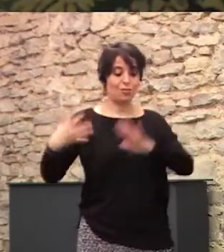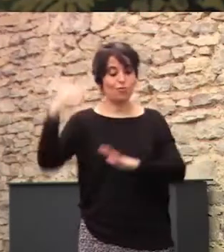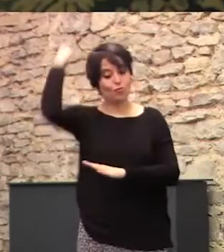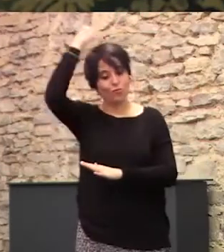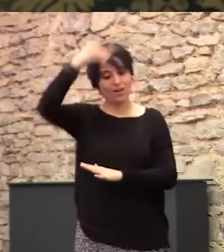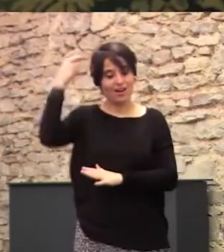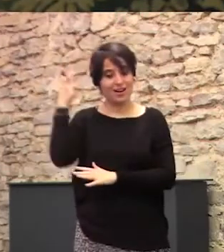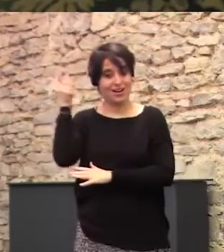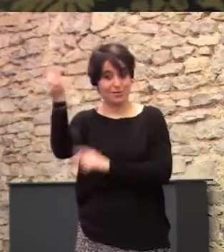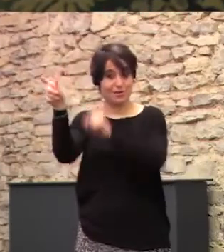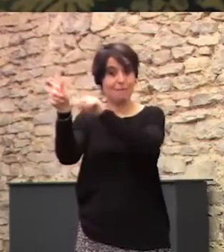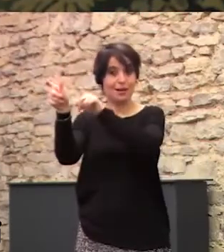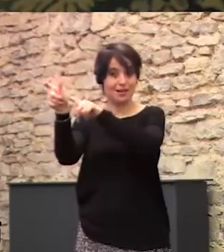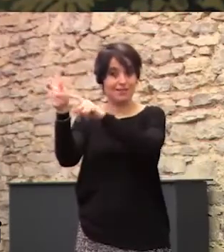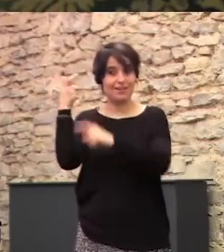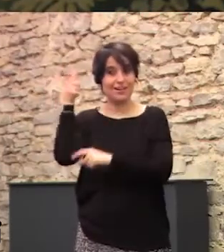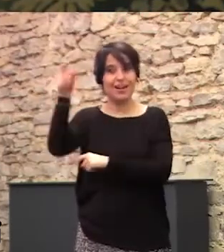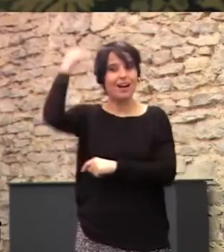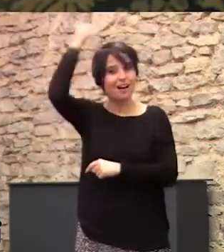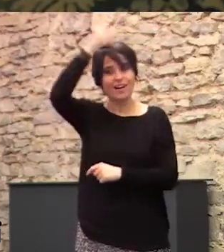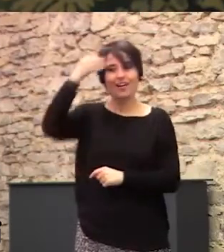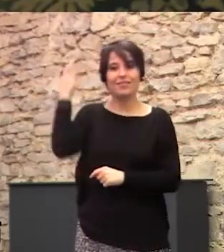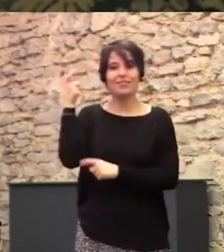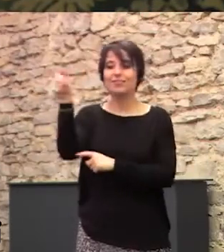Harb Muqaddasa,